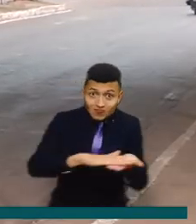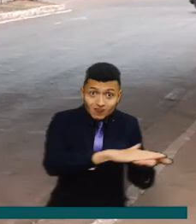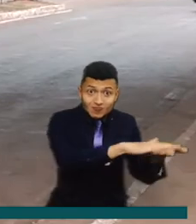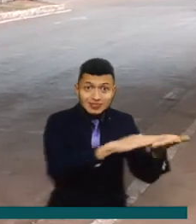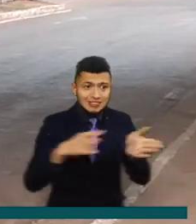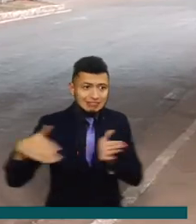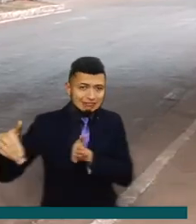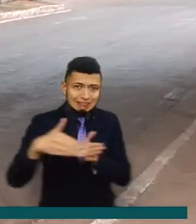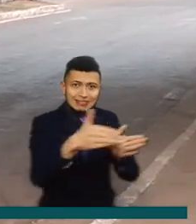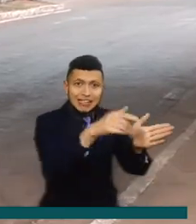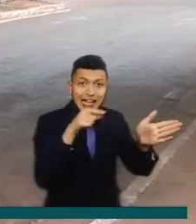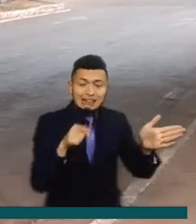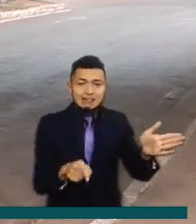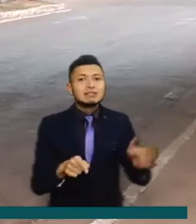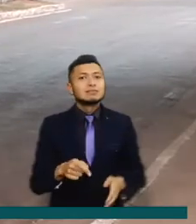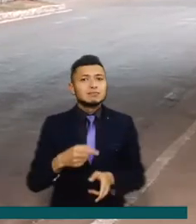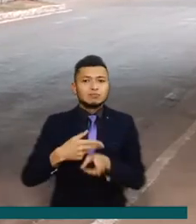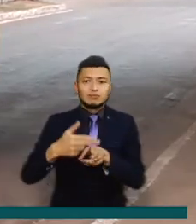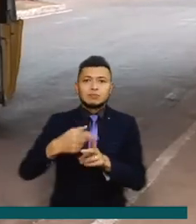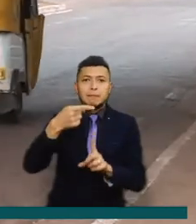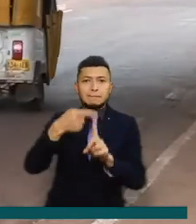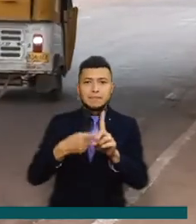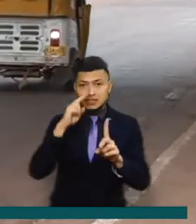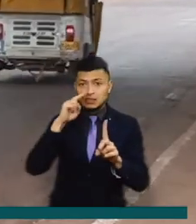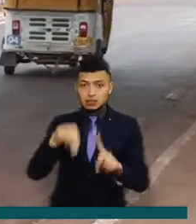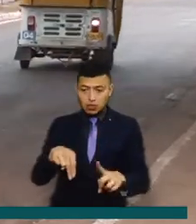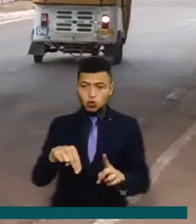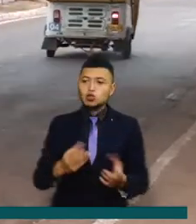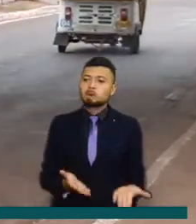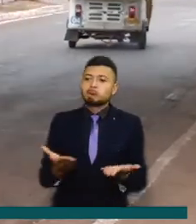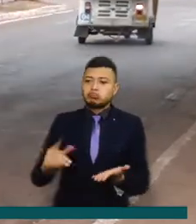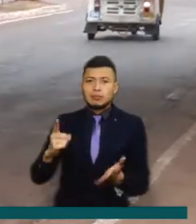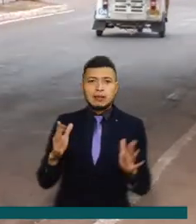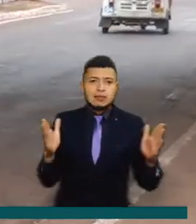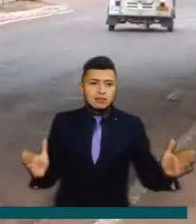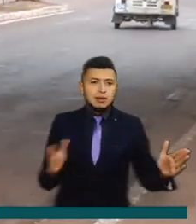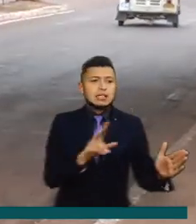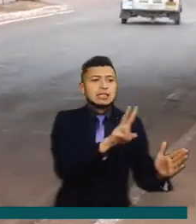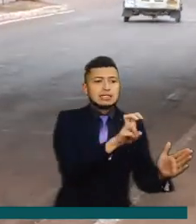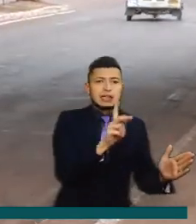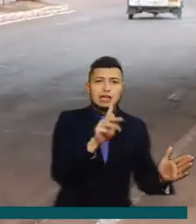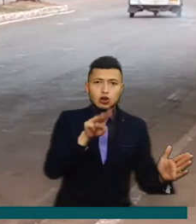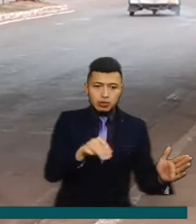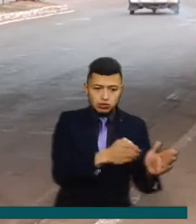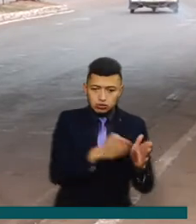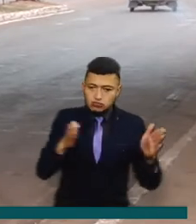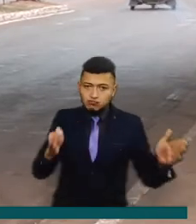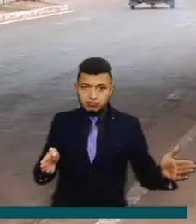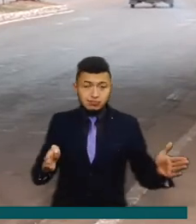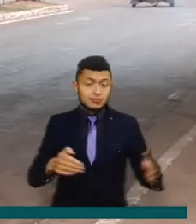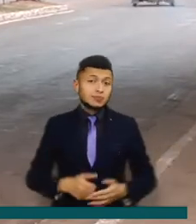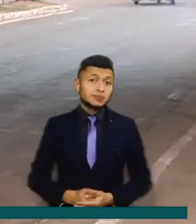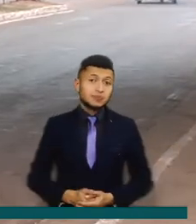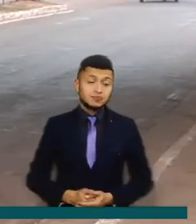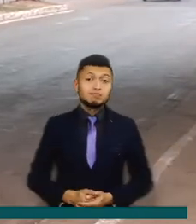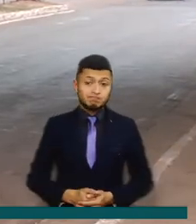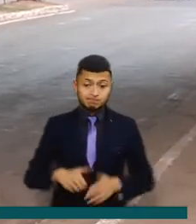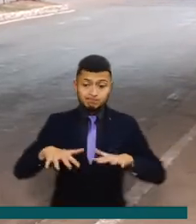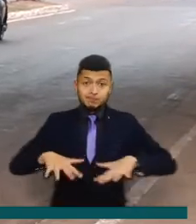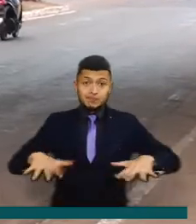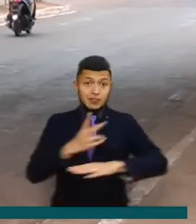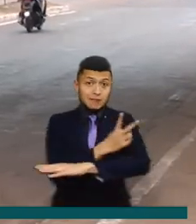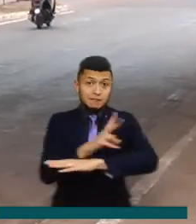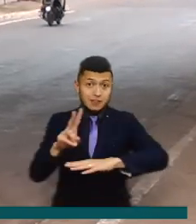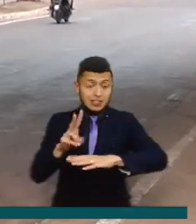la Altillanura, en el mes de junio, en su primera etapa, se entreguen 7 kilómetros del tramo Puente Arimena-El Viento. Desde Puerto Carreño, Vichada,